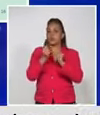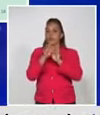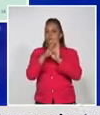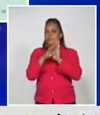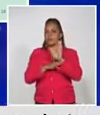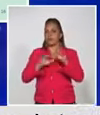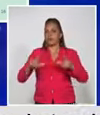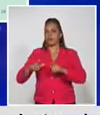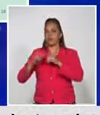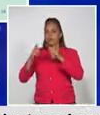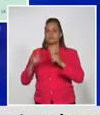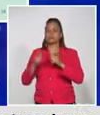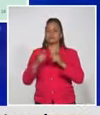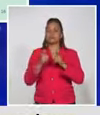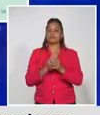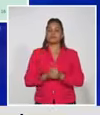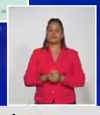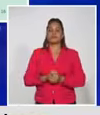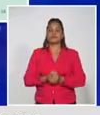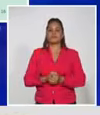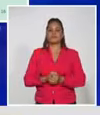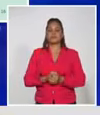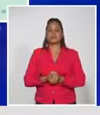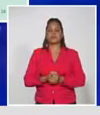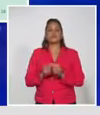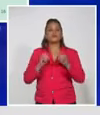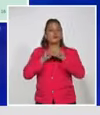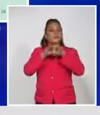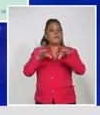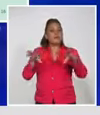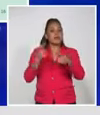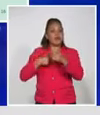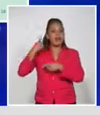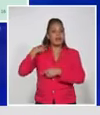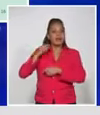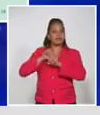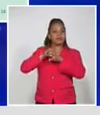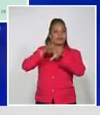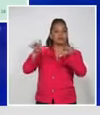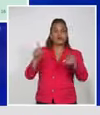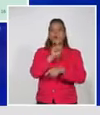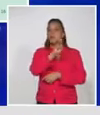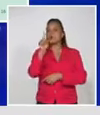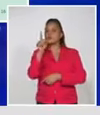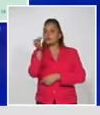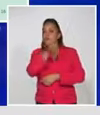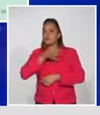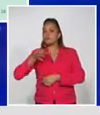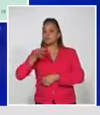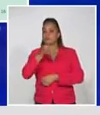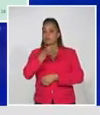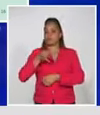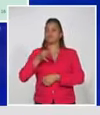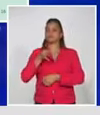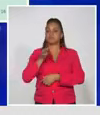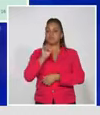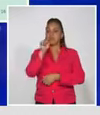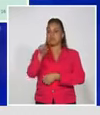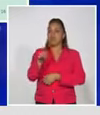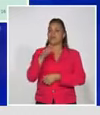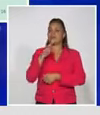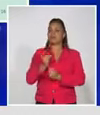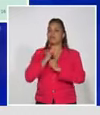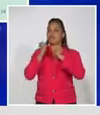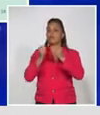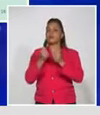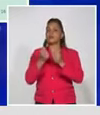cada uno de sus territorios. Además, con una dispersión que ayer abarca 11 de sus 13 municipios. El mayor